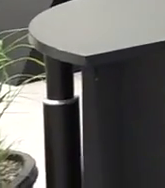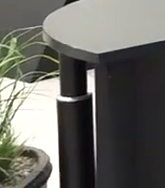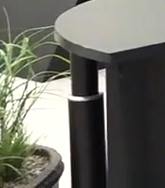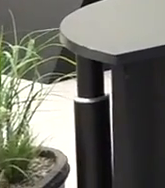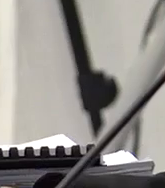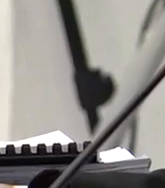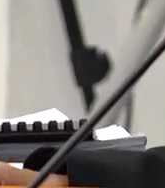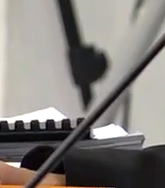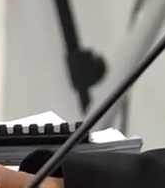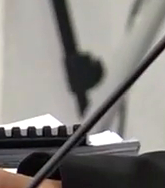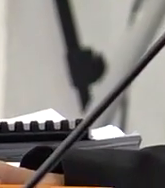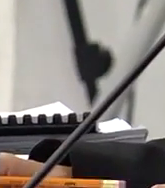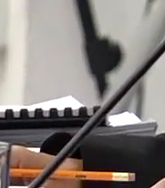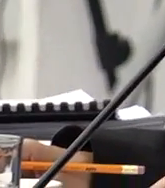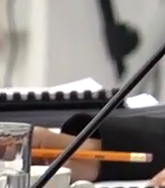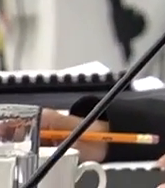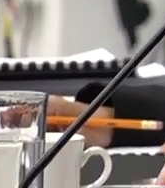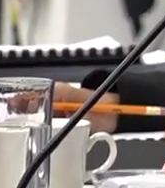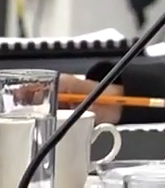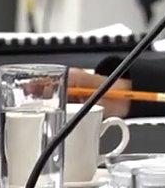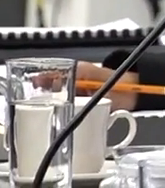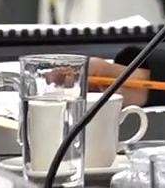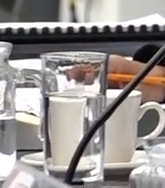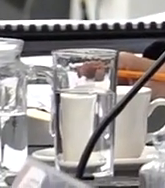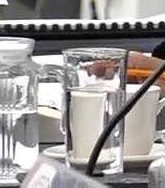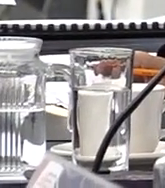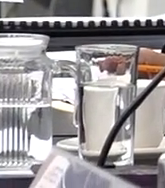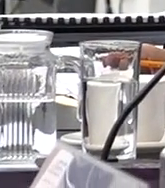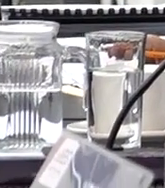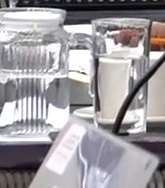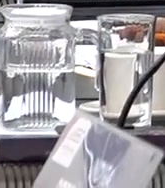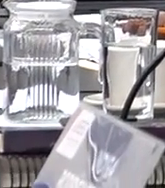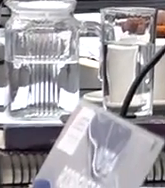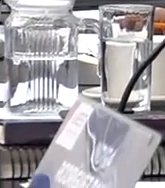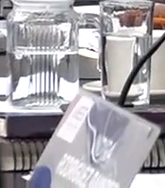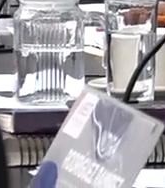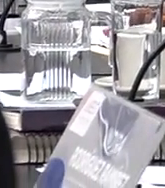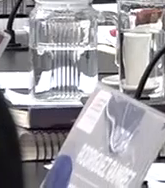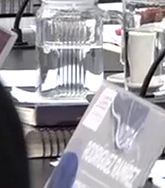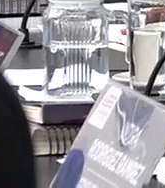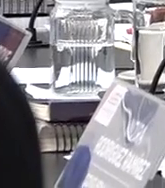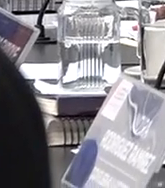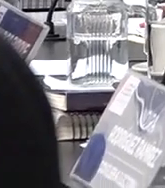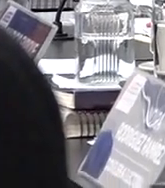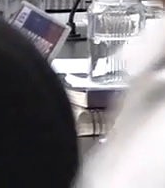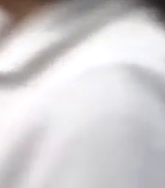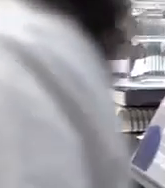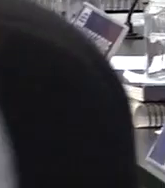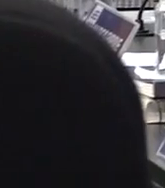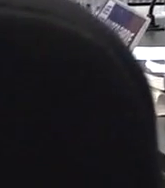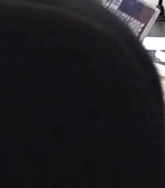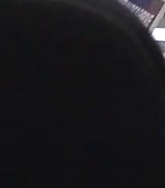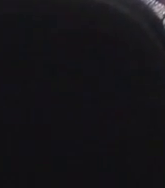proceso electoral, por lo que ahora Carlos Manuel Torres queda como encargado del despacho, quien se desempeña como titular de la Unidad